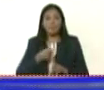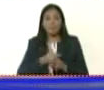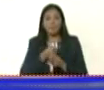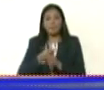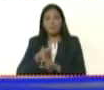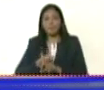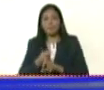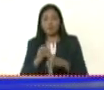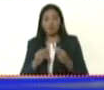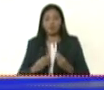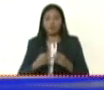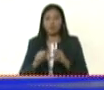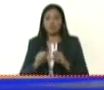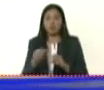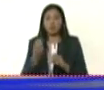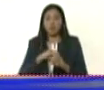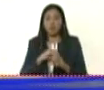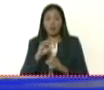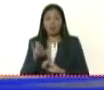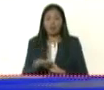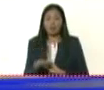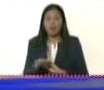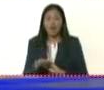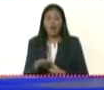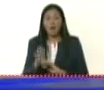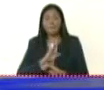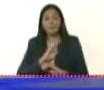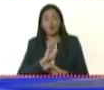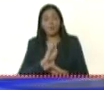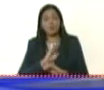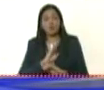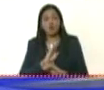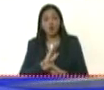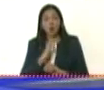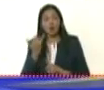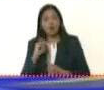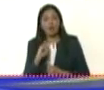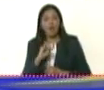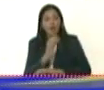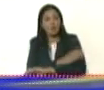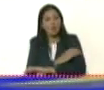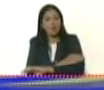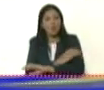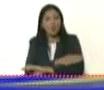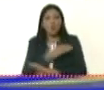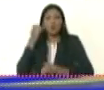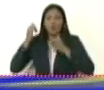conspiraciones, están la oposición venezolana en un festín de corrupción,